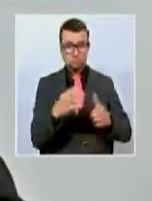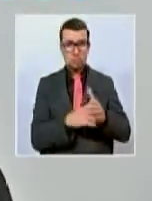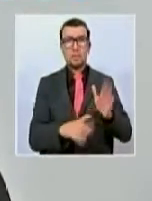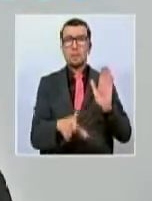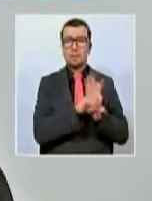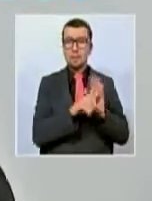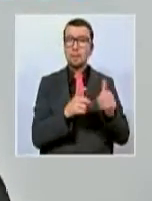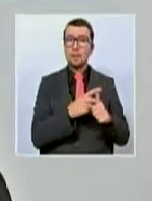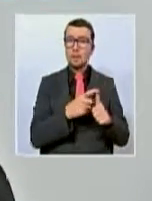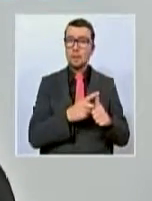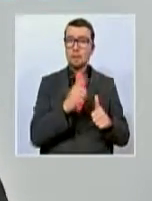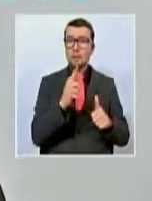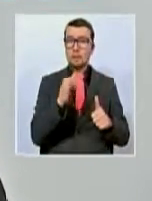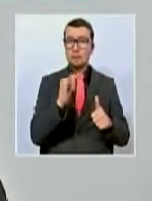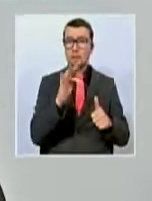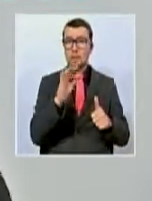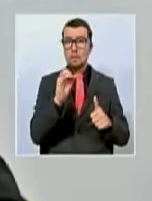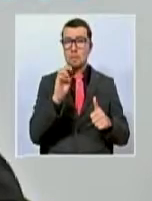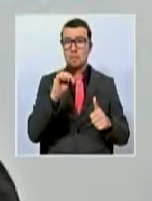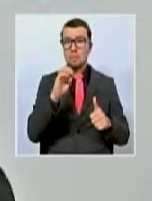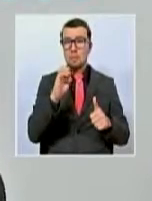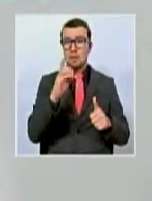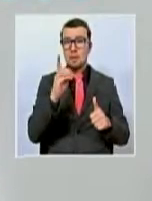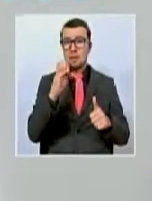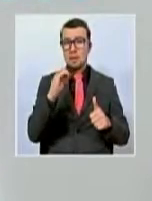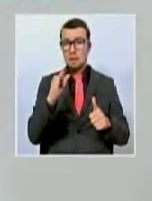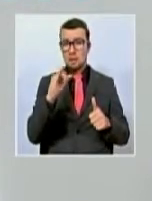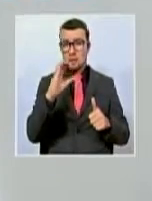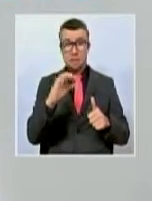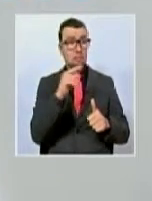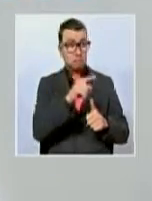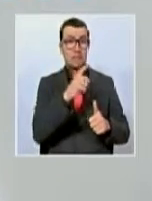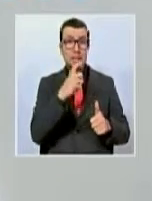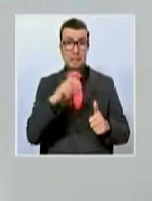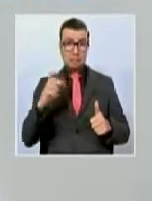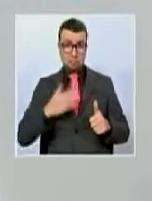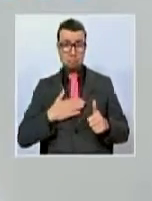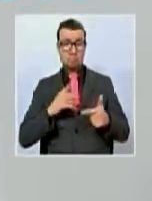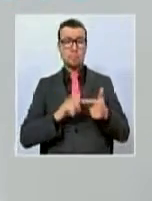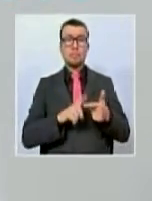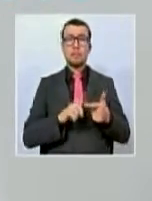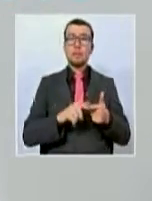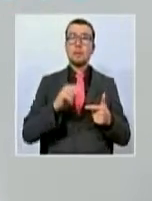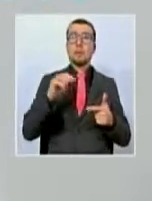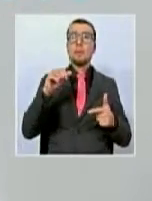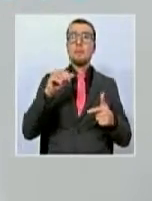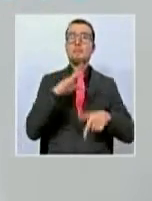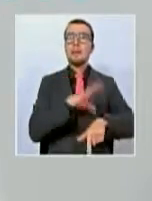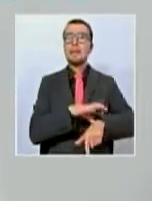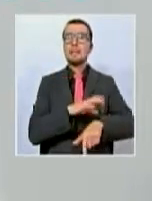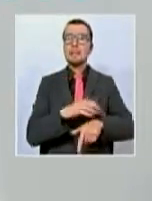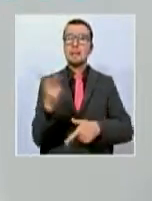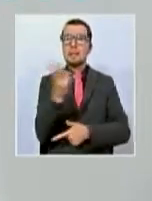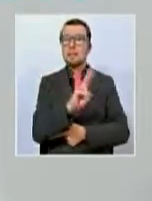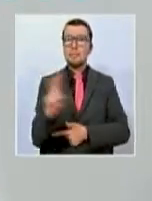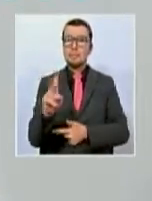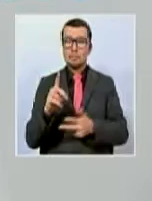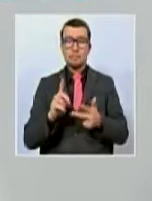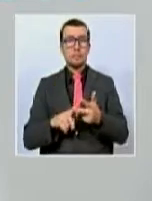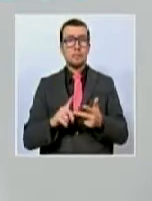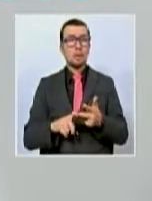es el laboratorio Phytomedix, laboratorio de nosotros que está ubicado en Chinchiná, otro es el laboratorio de Medicinas del Valle y está también el laboratorio